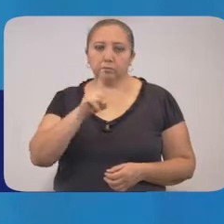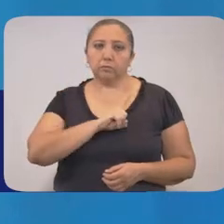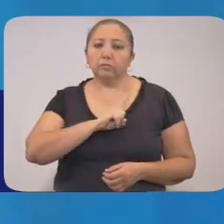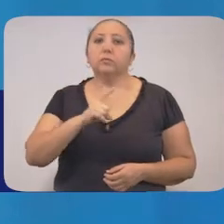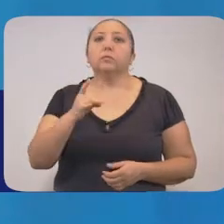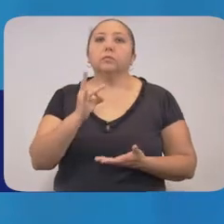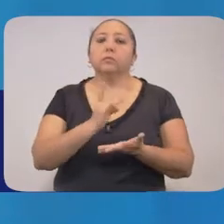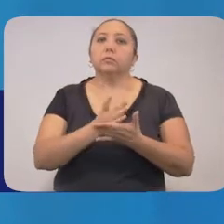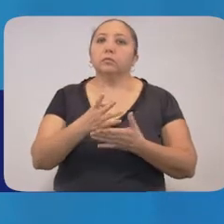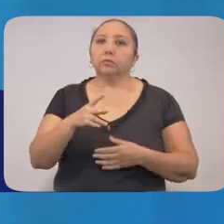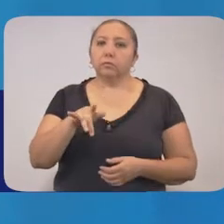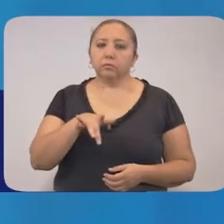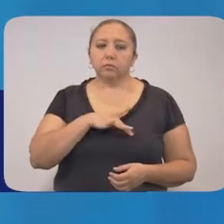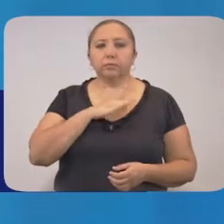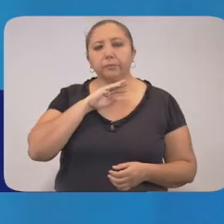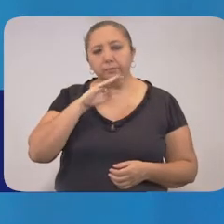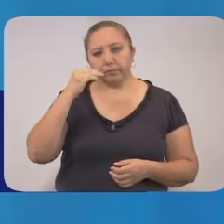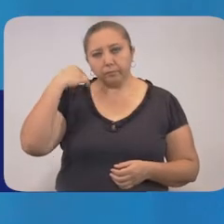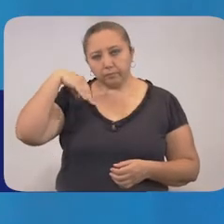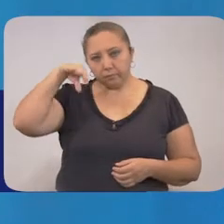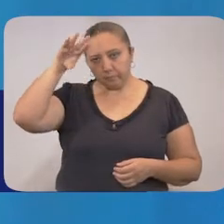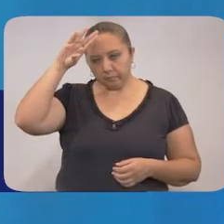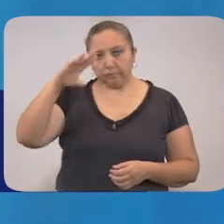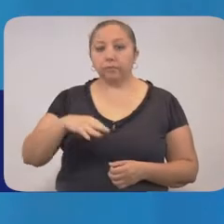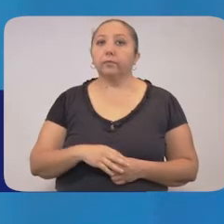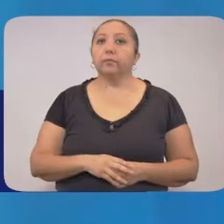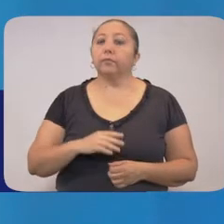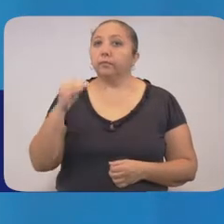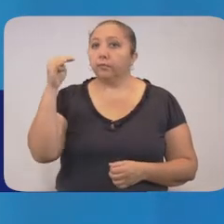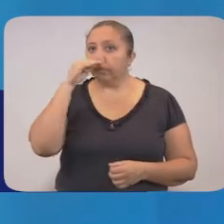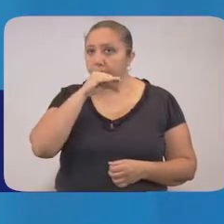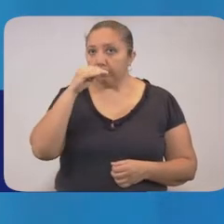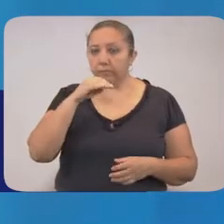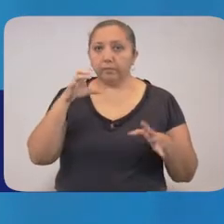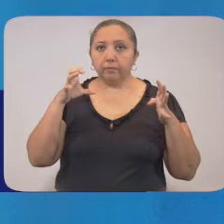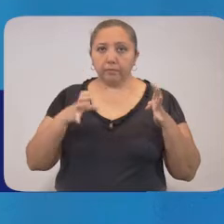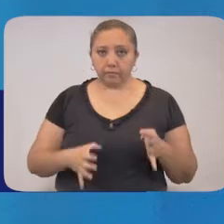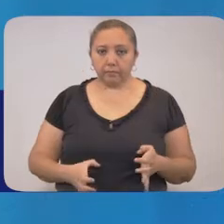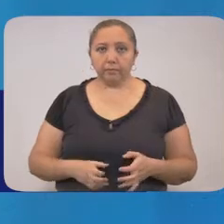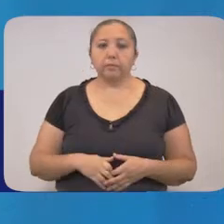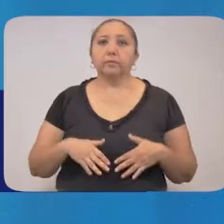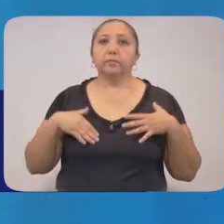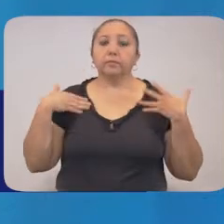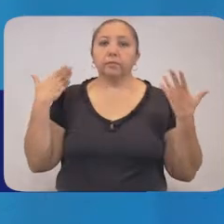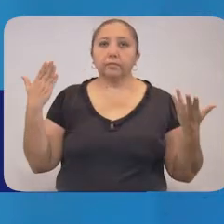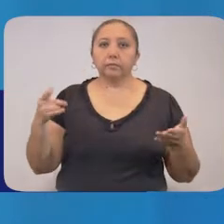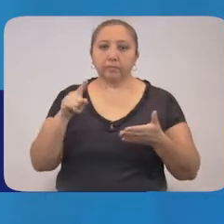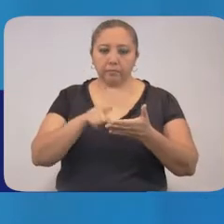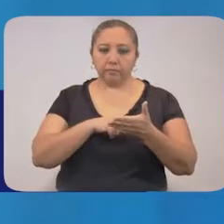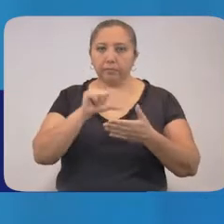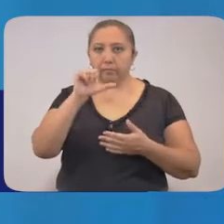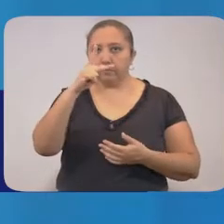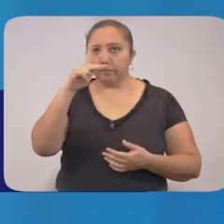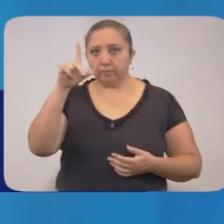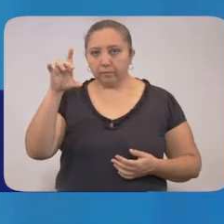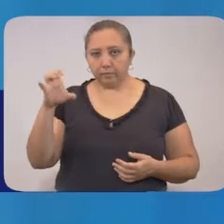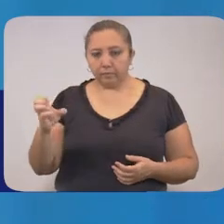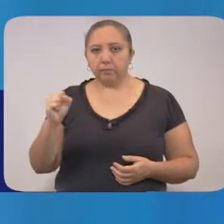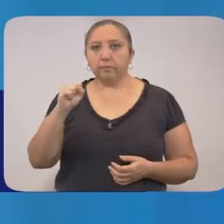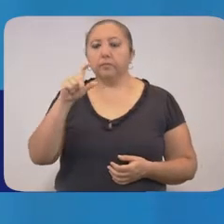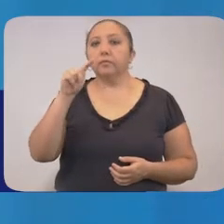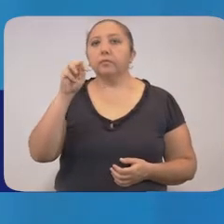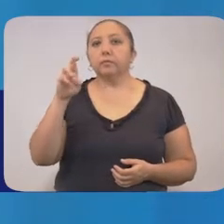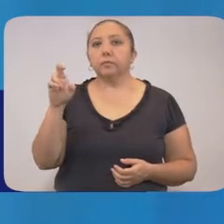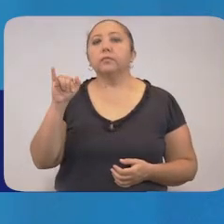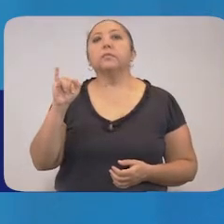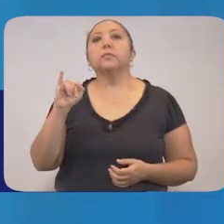y exclusivo de quienes presentan síntomas de coronavirus. Es gratis y se encuentra disponible para su descarga en Apple Store para teléfonos